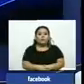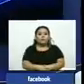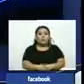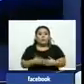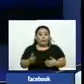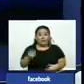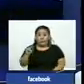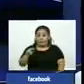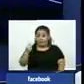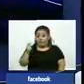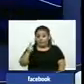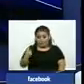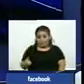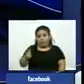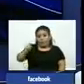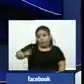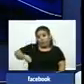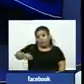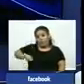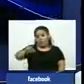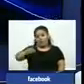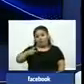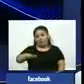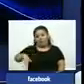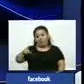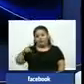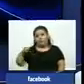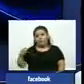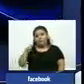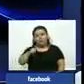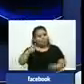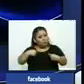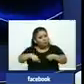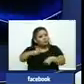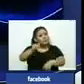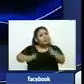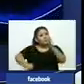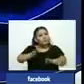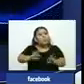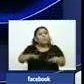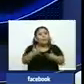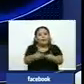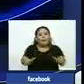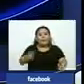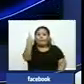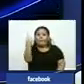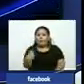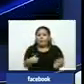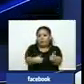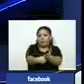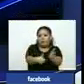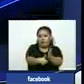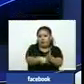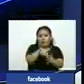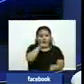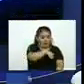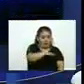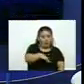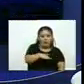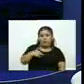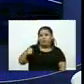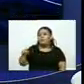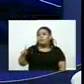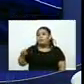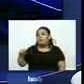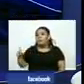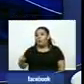Y el juez tercero de paz de Santa Tecla resolvió continuar el proceso judicial, pero en libertad, para el alcalde y dos empleados de la tesorería de la municipalidad